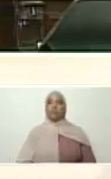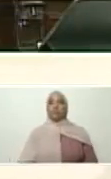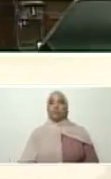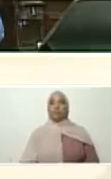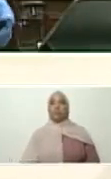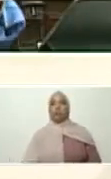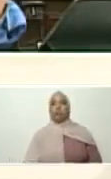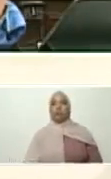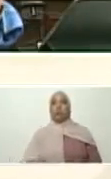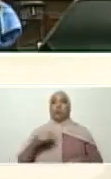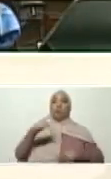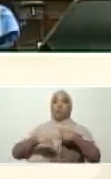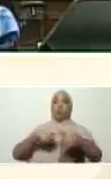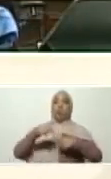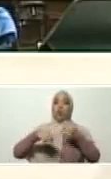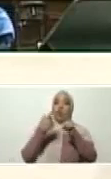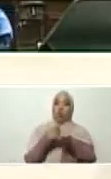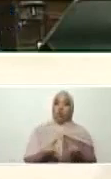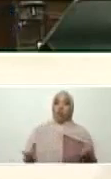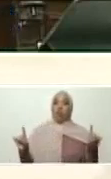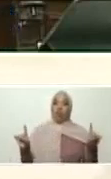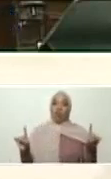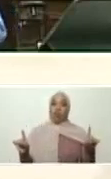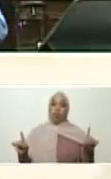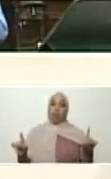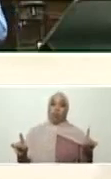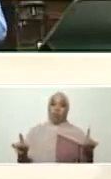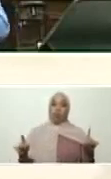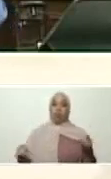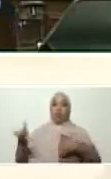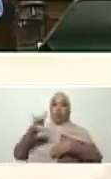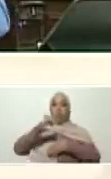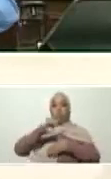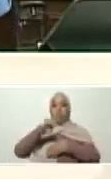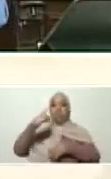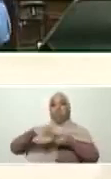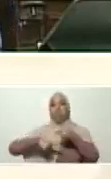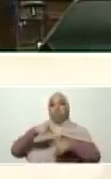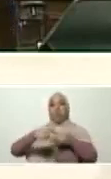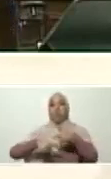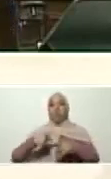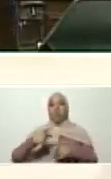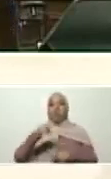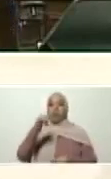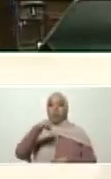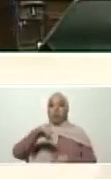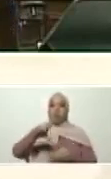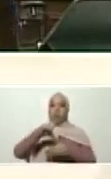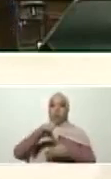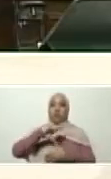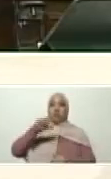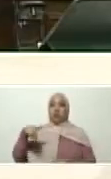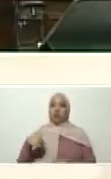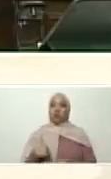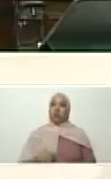Son procesos muy diferentes. En América Latina ha habido procesos y procesos. El nuestro es